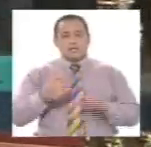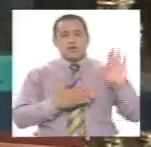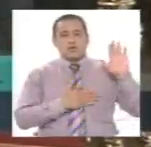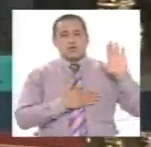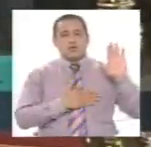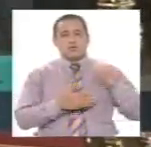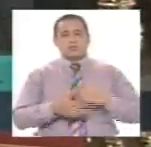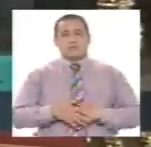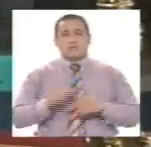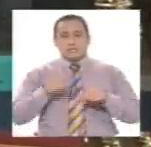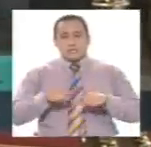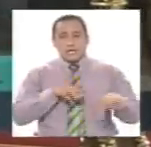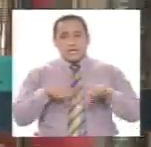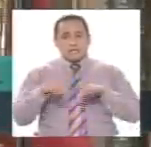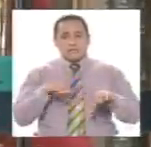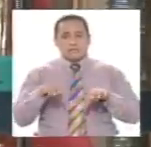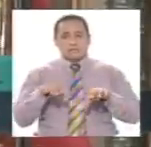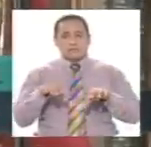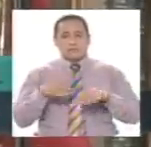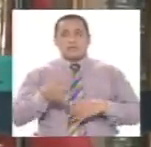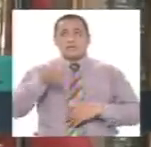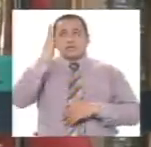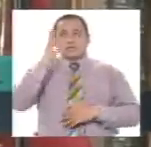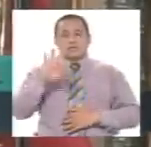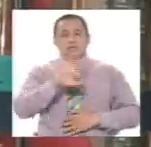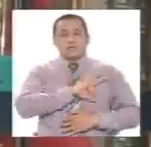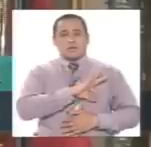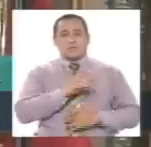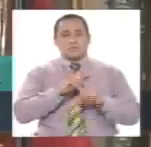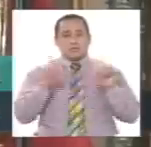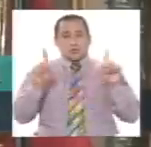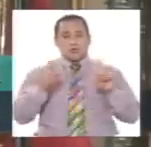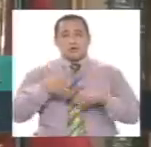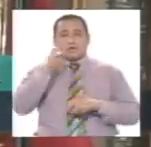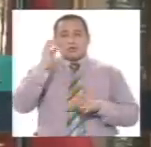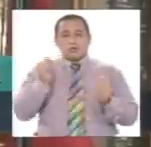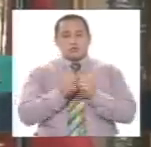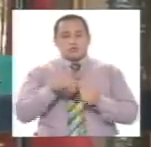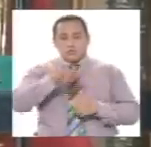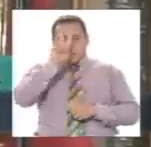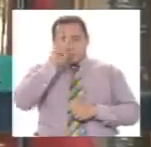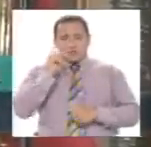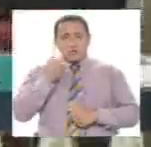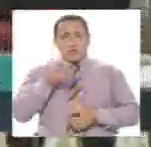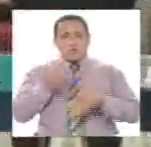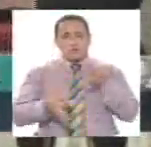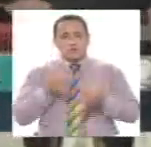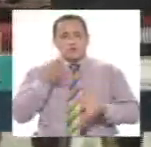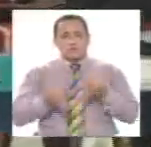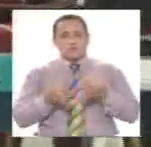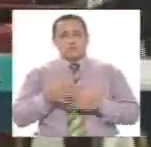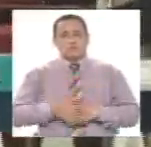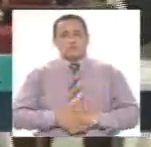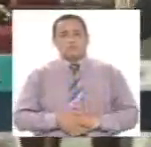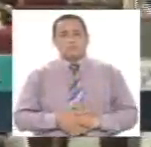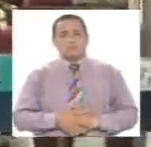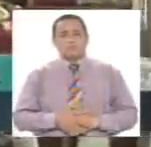juro. Si así lo hiciereis, que Dios os premie, si no, que Él y la patria os lo demanden.